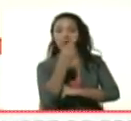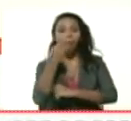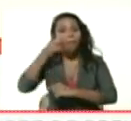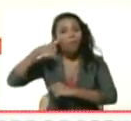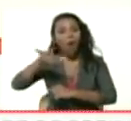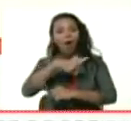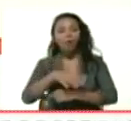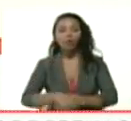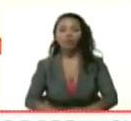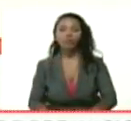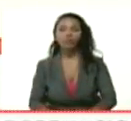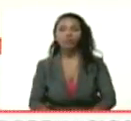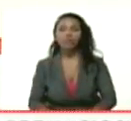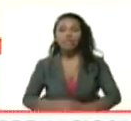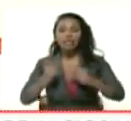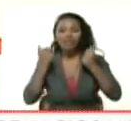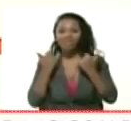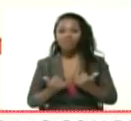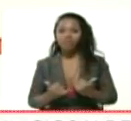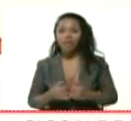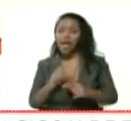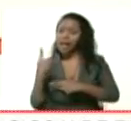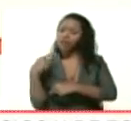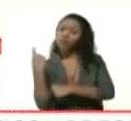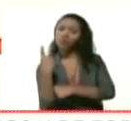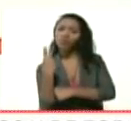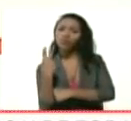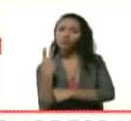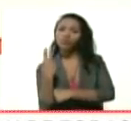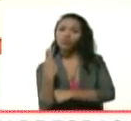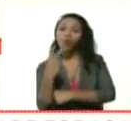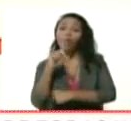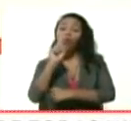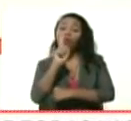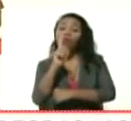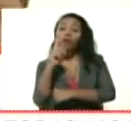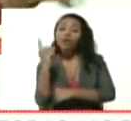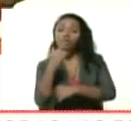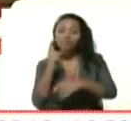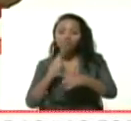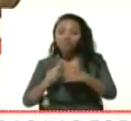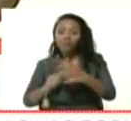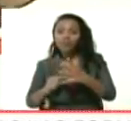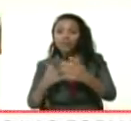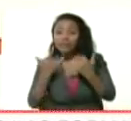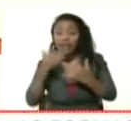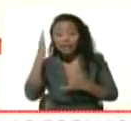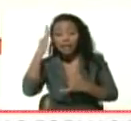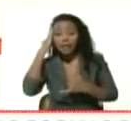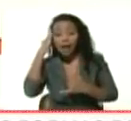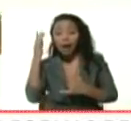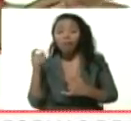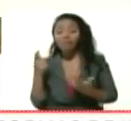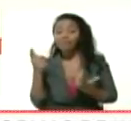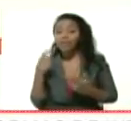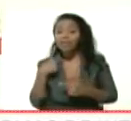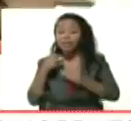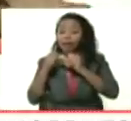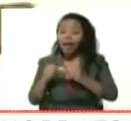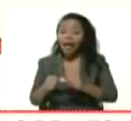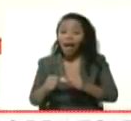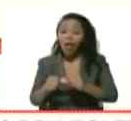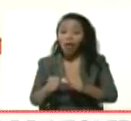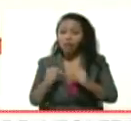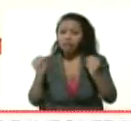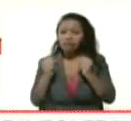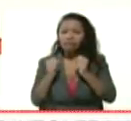Inmediatamente. Y eso solo fue, como dice, una ceñita. Ya cuando estaban sabíamos pues que se le habían quedado fríos los topochos